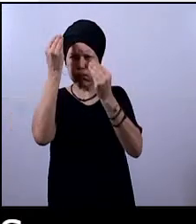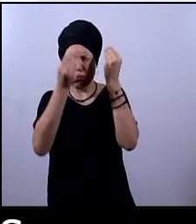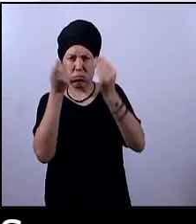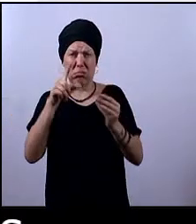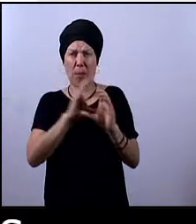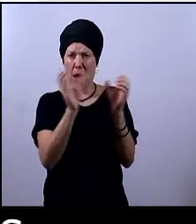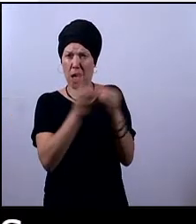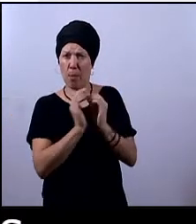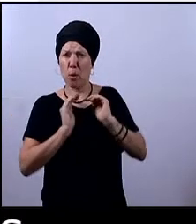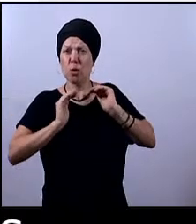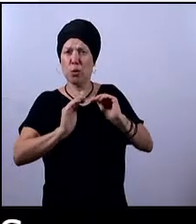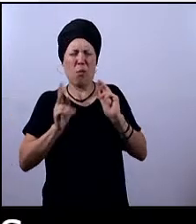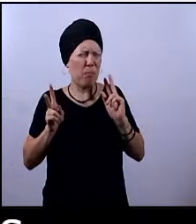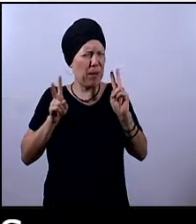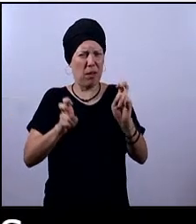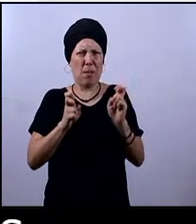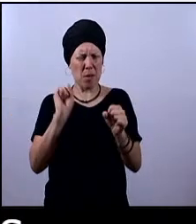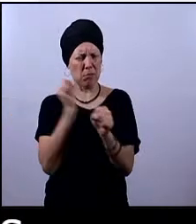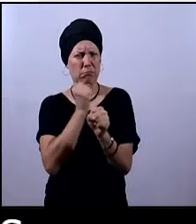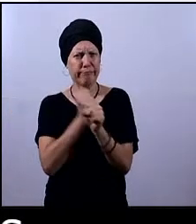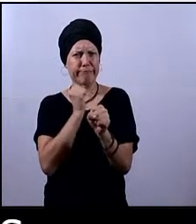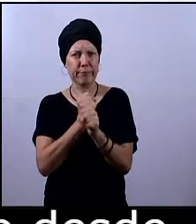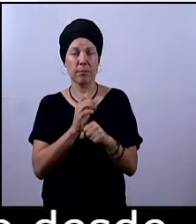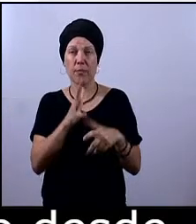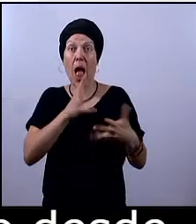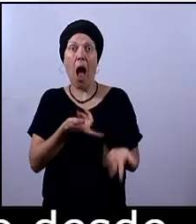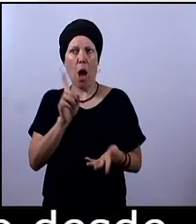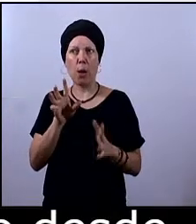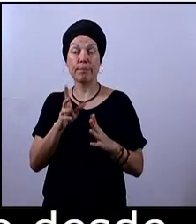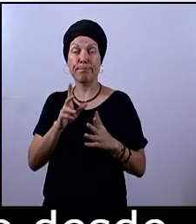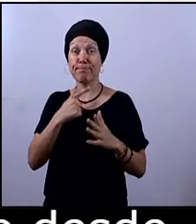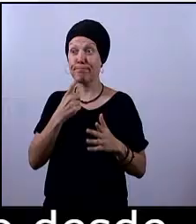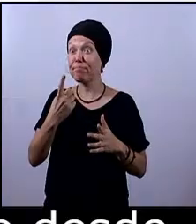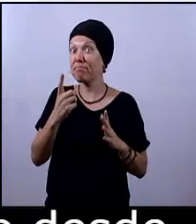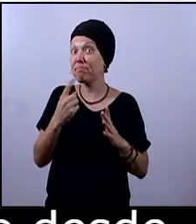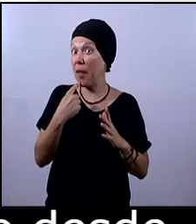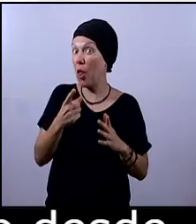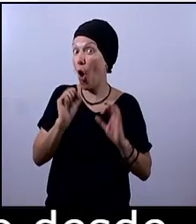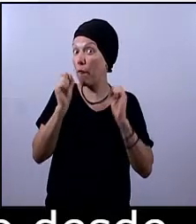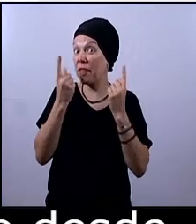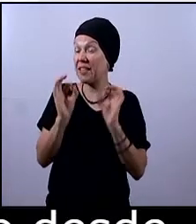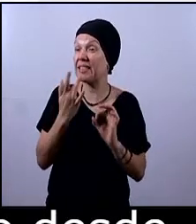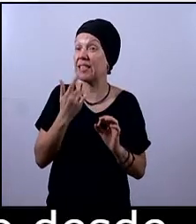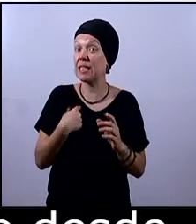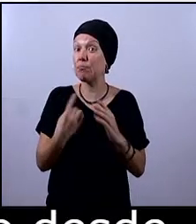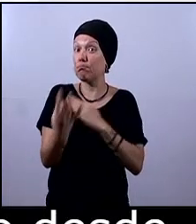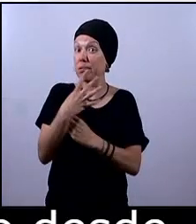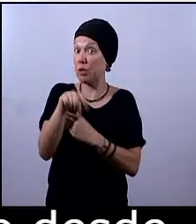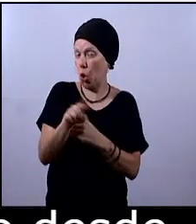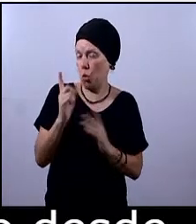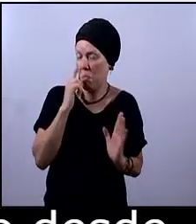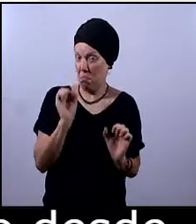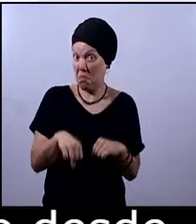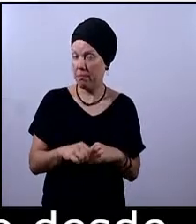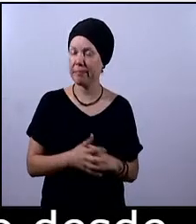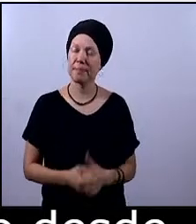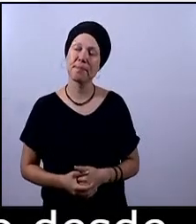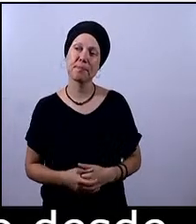del equipo desde el primer momento. Ahora le confirmo si hemos recibido efectivamente esa notificación.